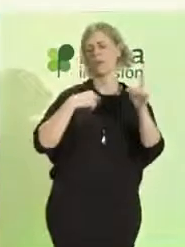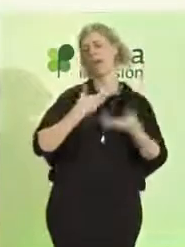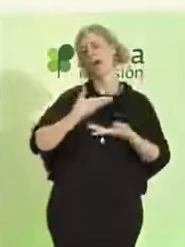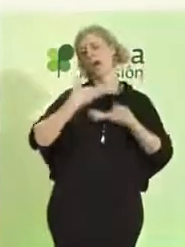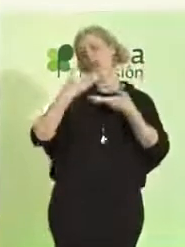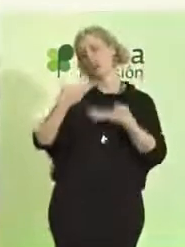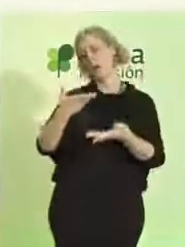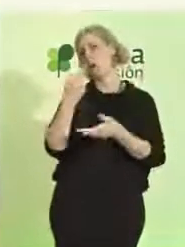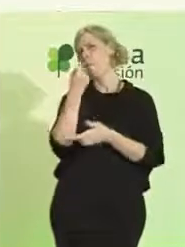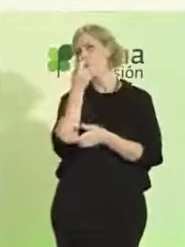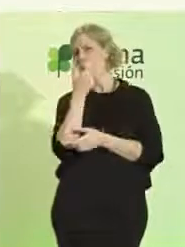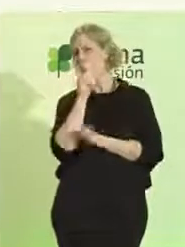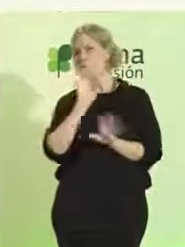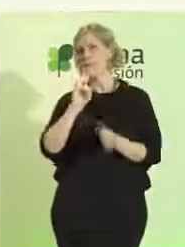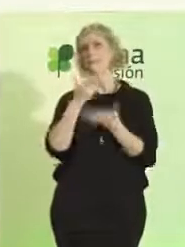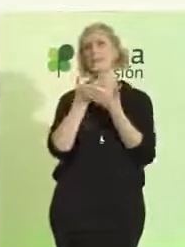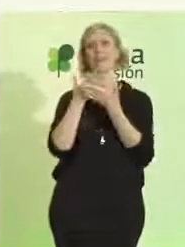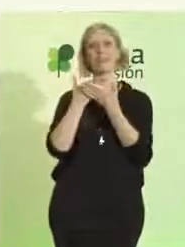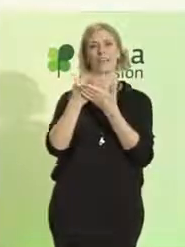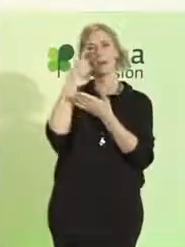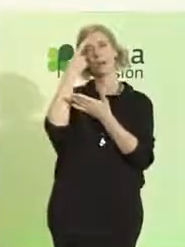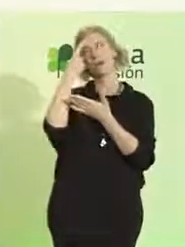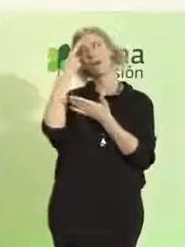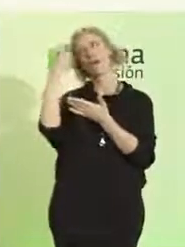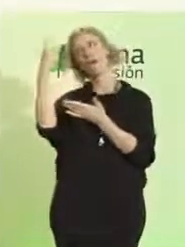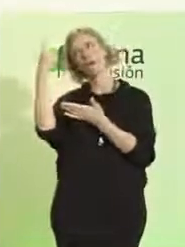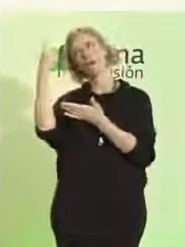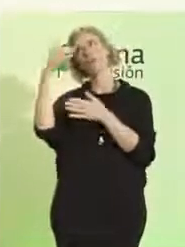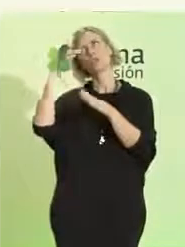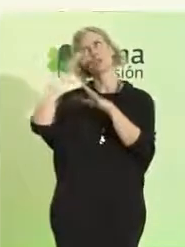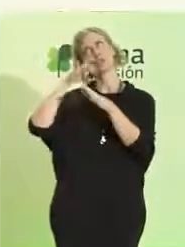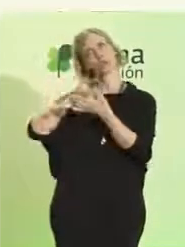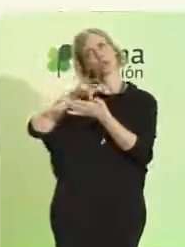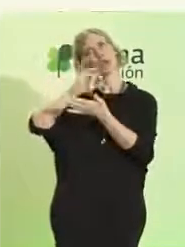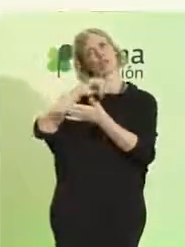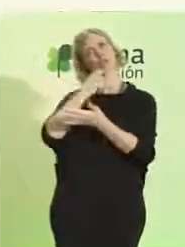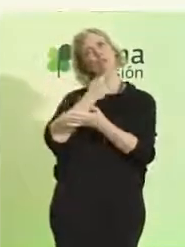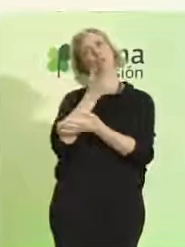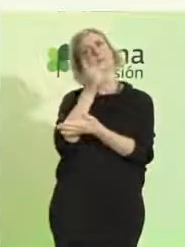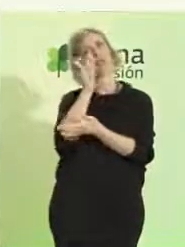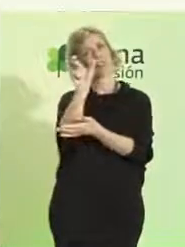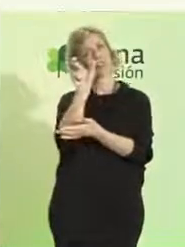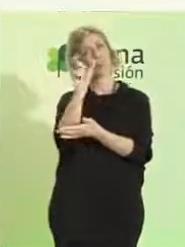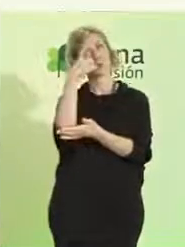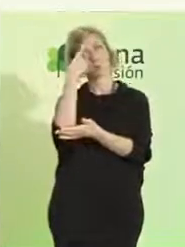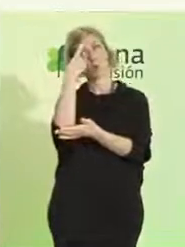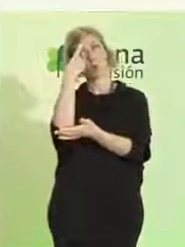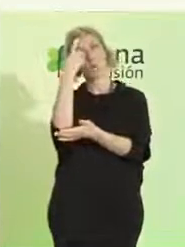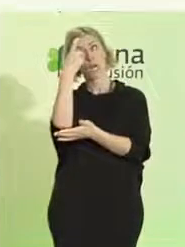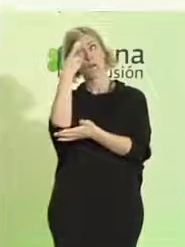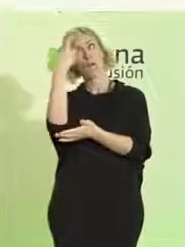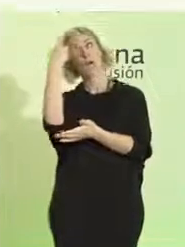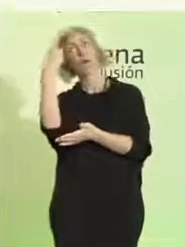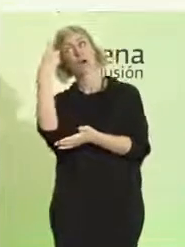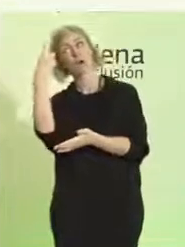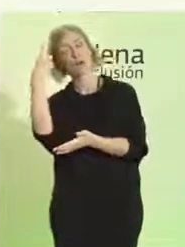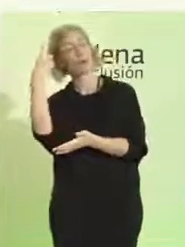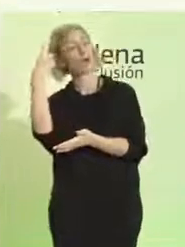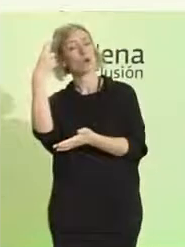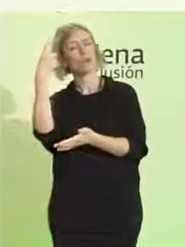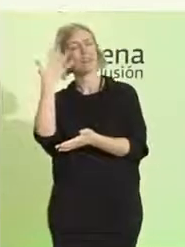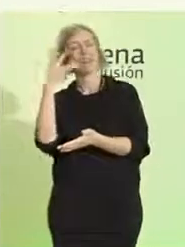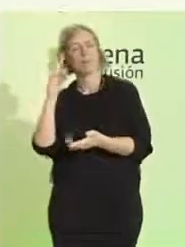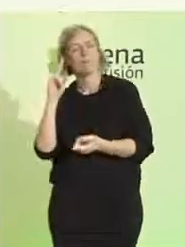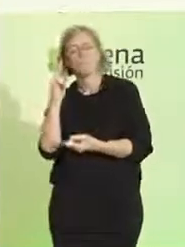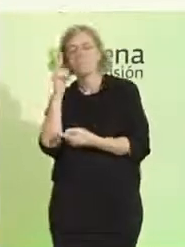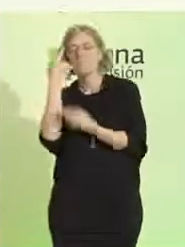que recordéis cuando os viene, pues, cuando os digo esta palabra, qué recuerdo, qué primer recuerdo en el primer instante os ha venido a la cabeza.